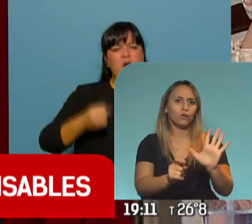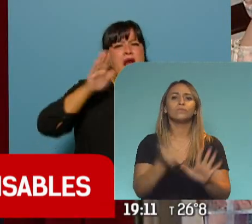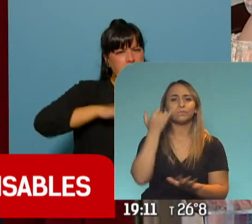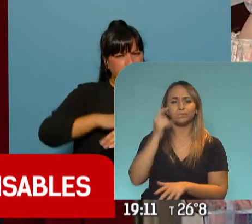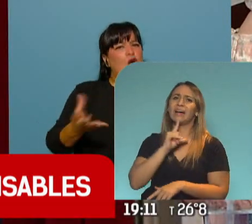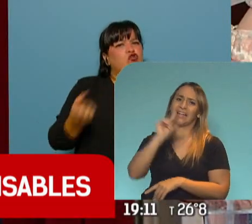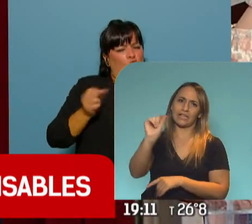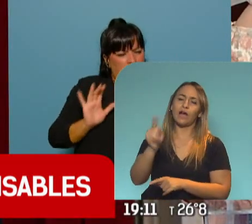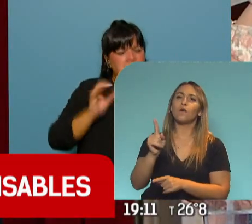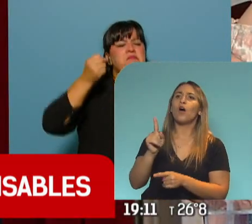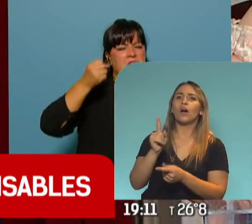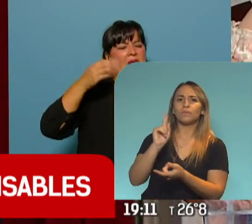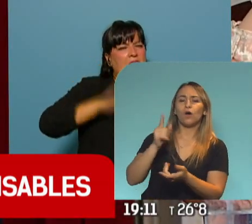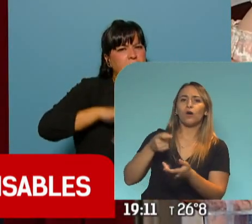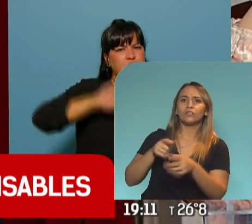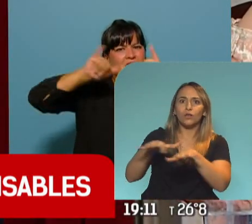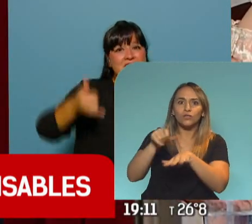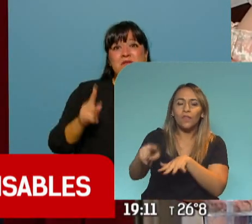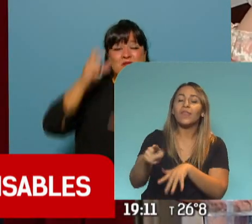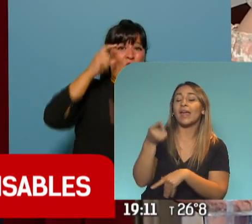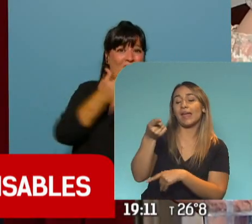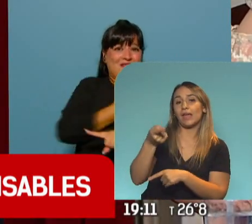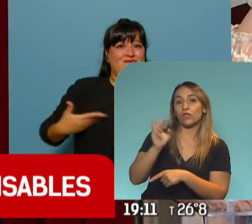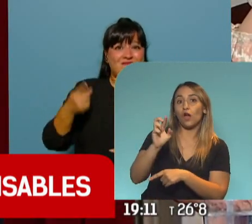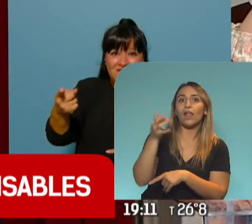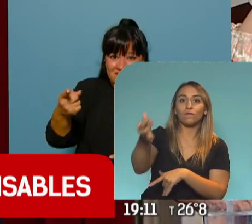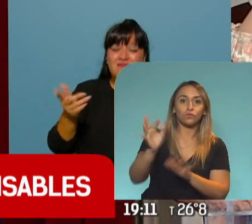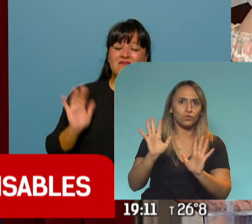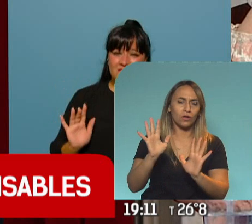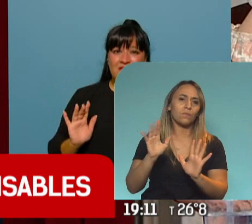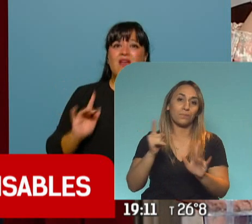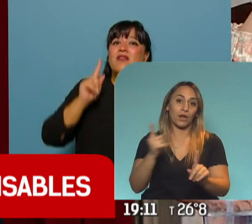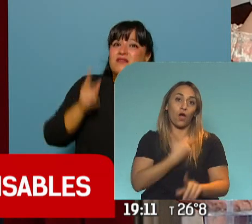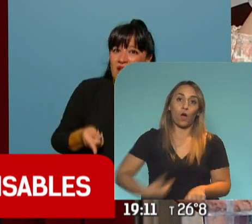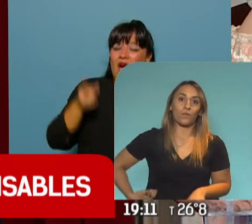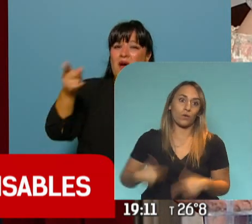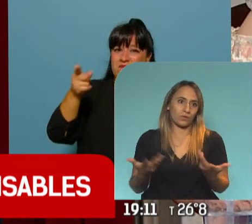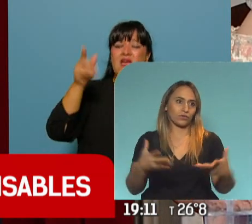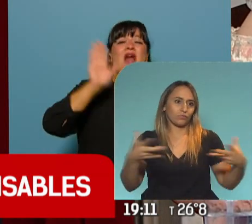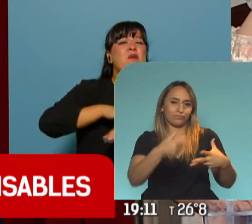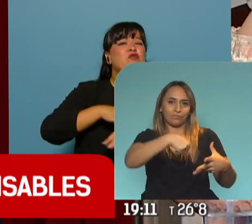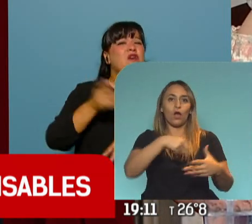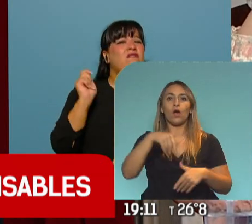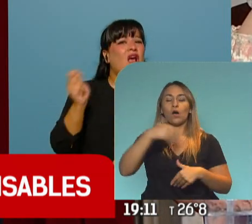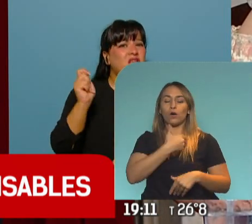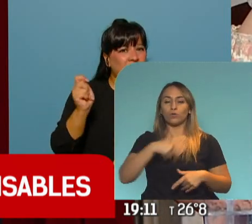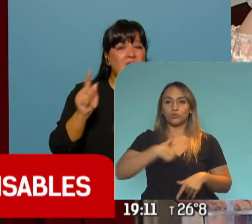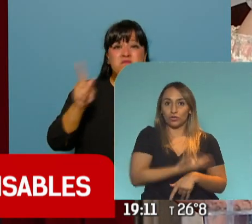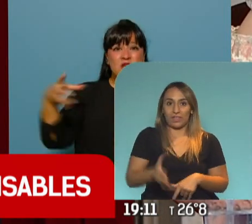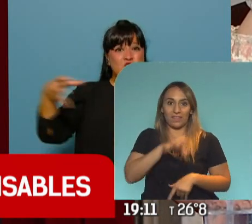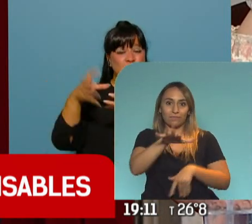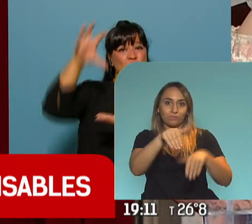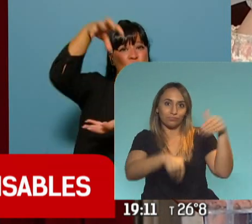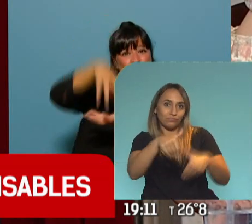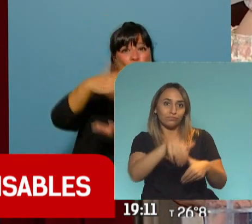dólar futuro porque es una decisión de política económica y para eso los gobiernos son elegidos popularmente para ejercer la administración